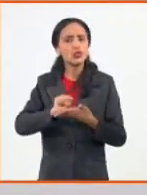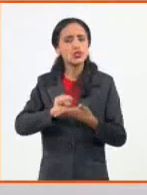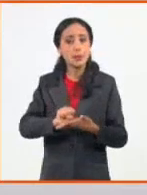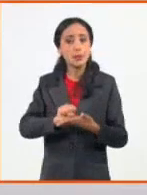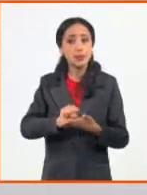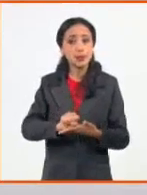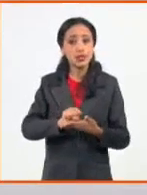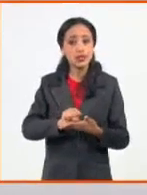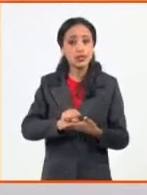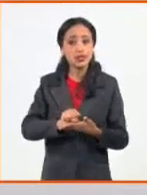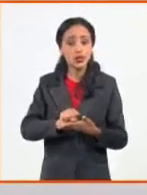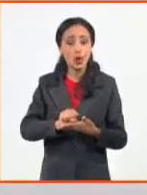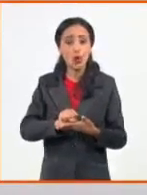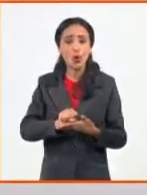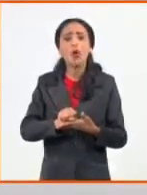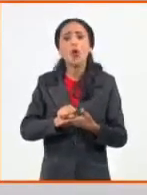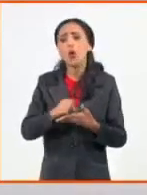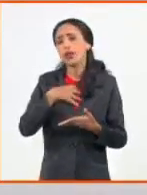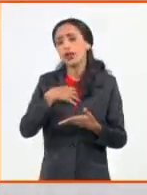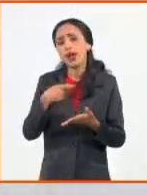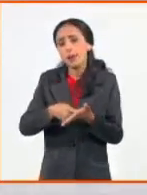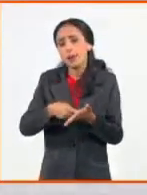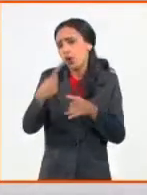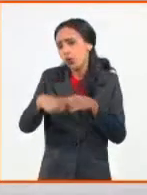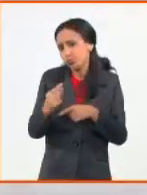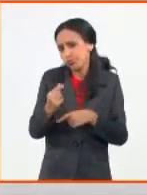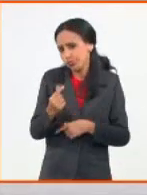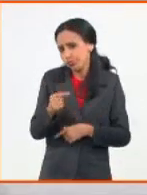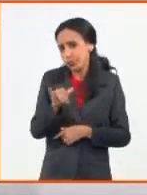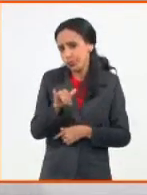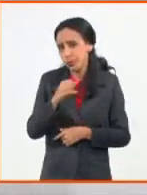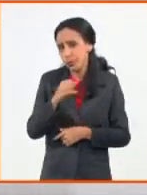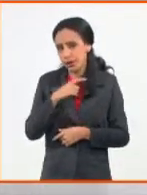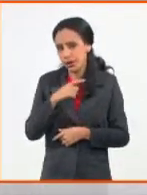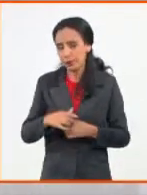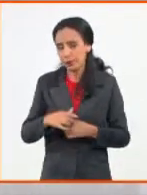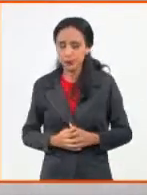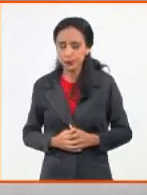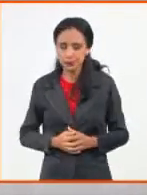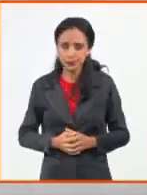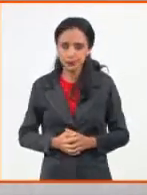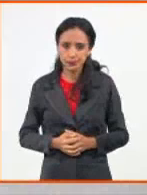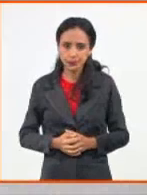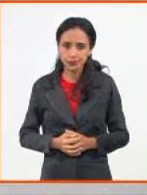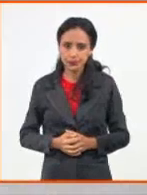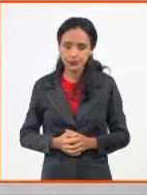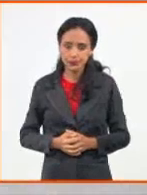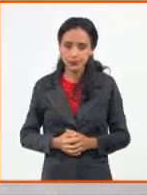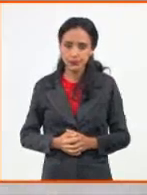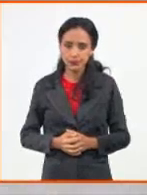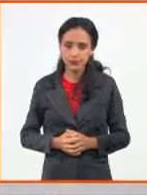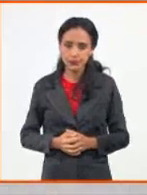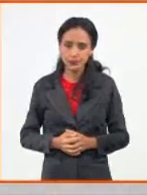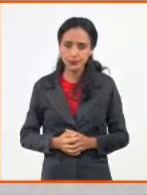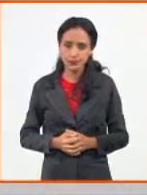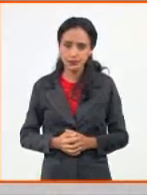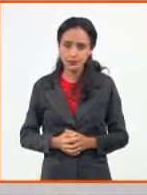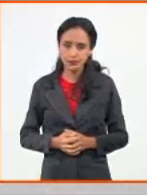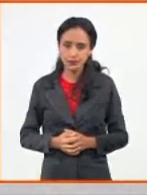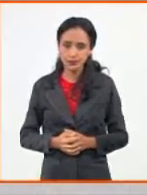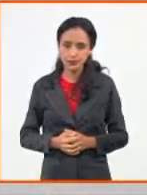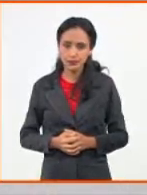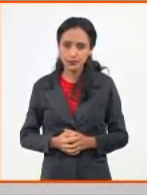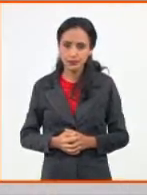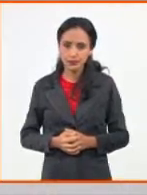sobre las infraestructuras de telecomunicaciones ejemplos de esos hay varios en nuestro país por ejemplo la plataforma de